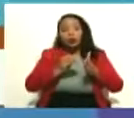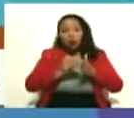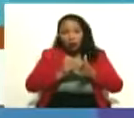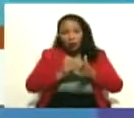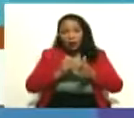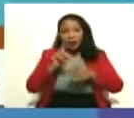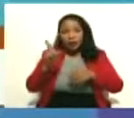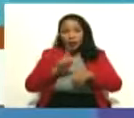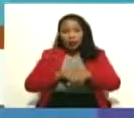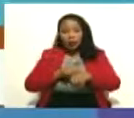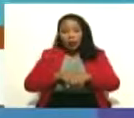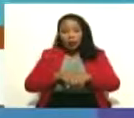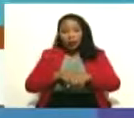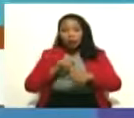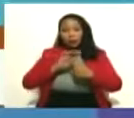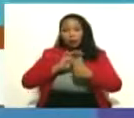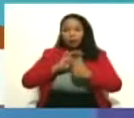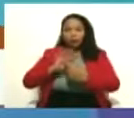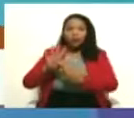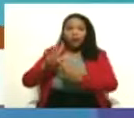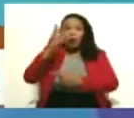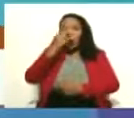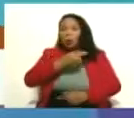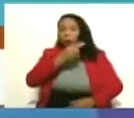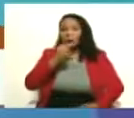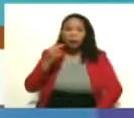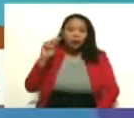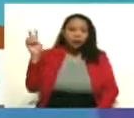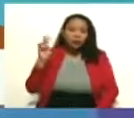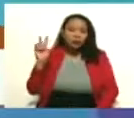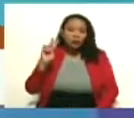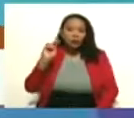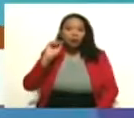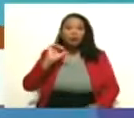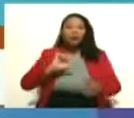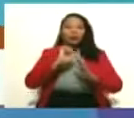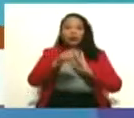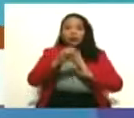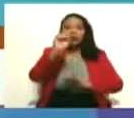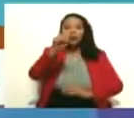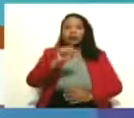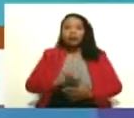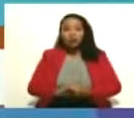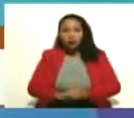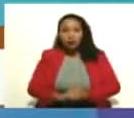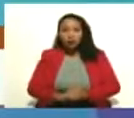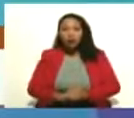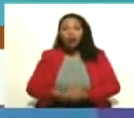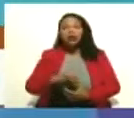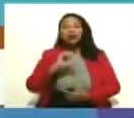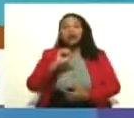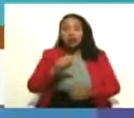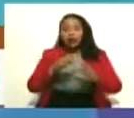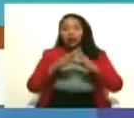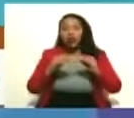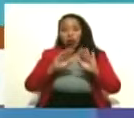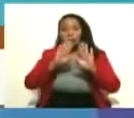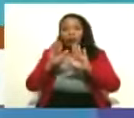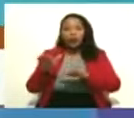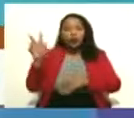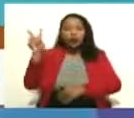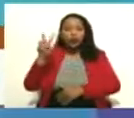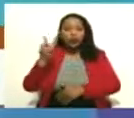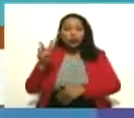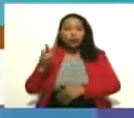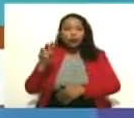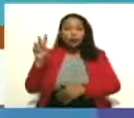momento que sellemos nuestro compromiso con Venezuela al votar sí por Venezuela, sí a todo por nuestro país. Es imposible que Venezuela